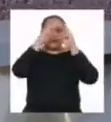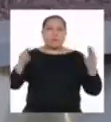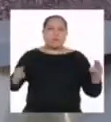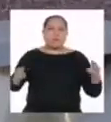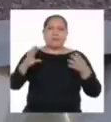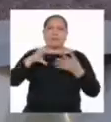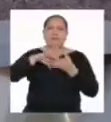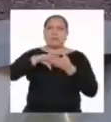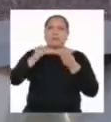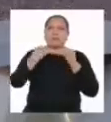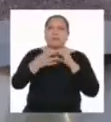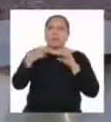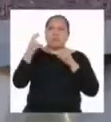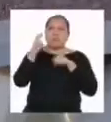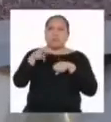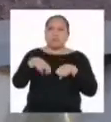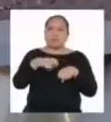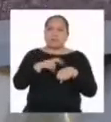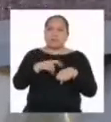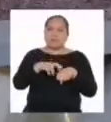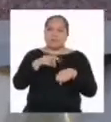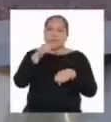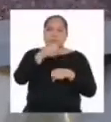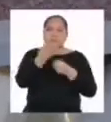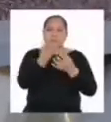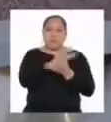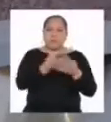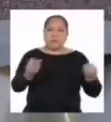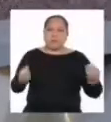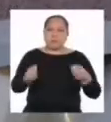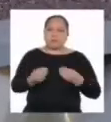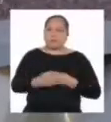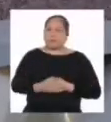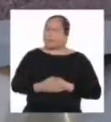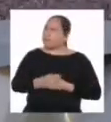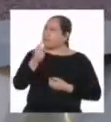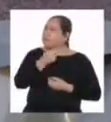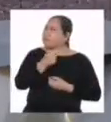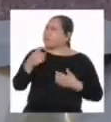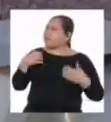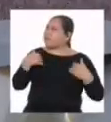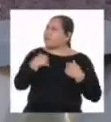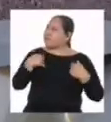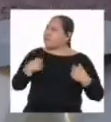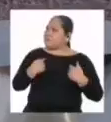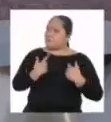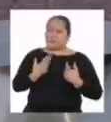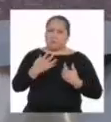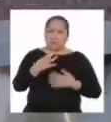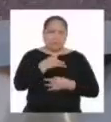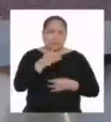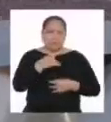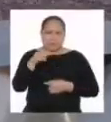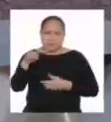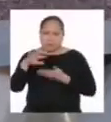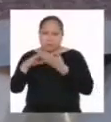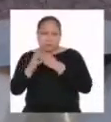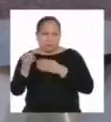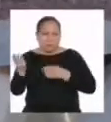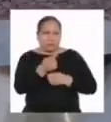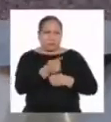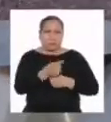de Historia Natural. Desde su extinción, ¿estos animales han despertado el interés en la